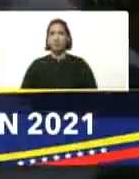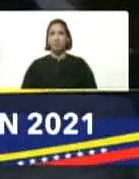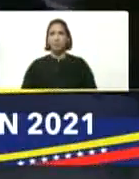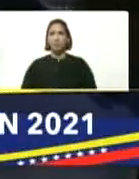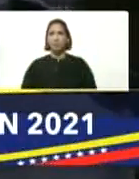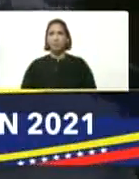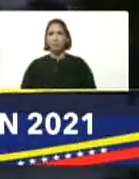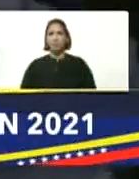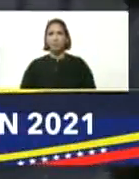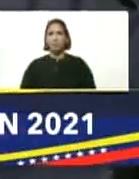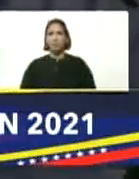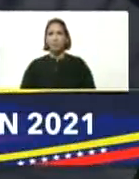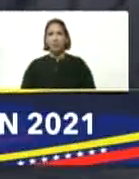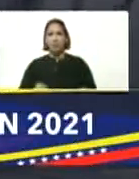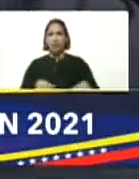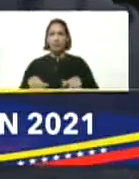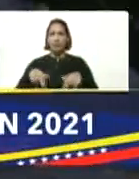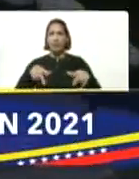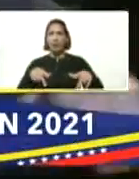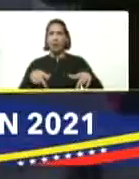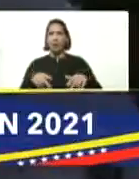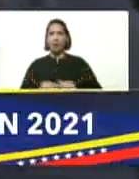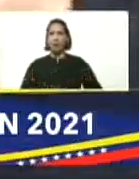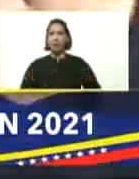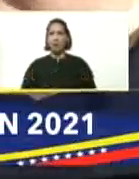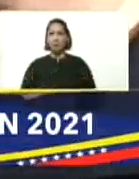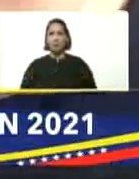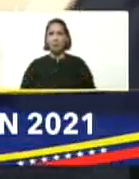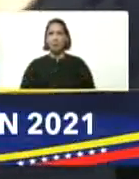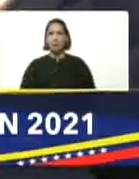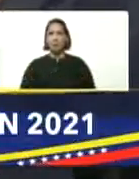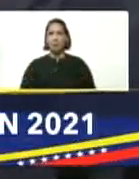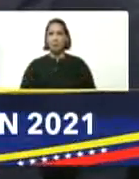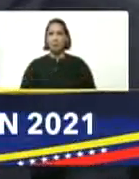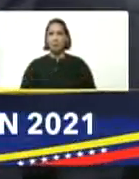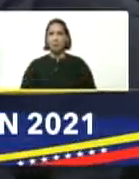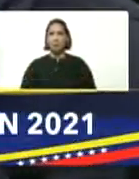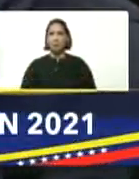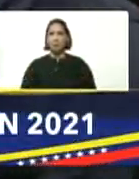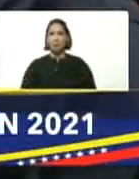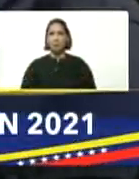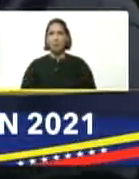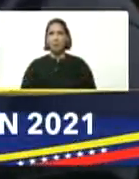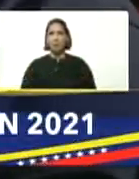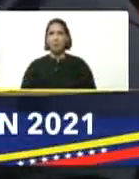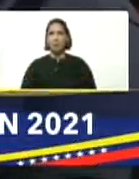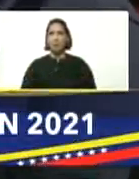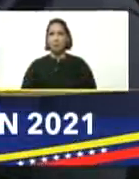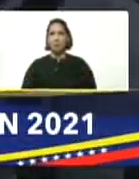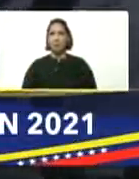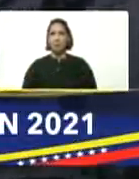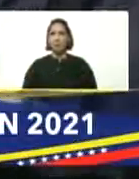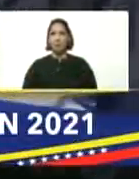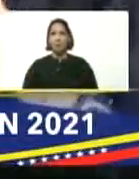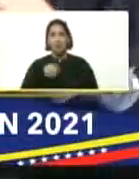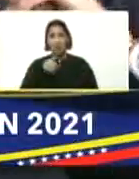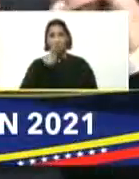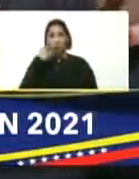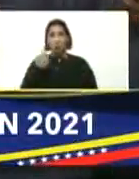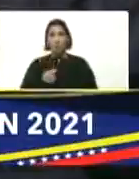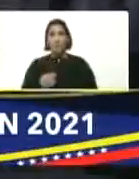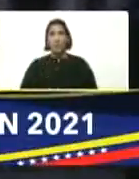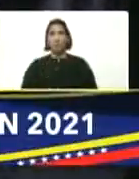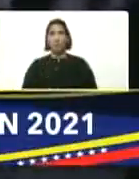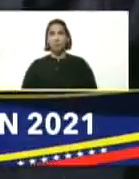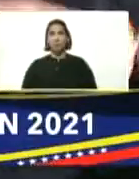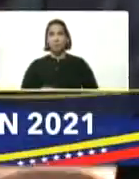de las caminatas, presidente, de Katia Petare. ¿Tenemos otra? Bueno, ese hombre que nos dejó